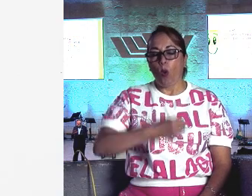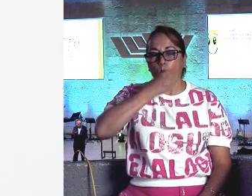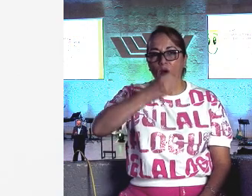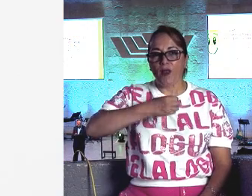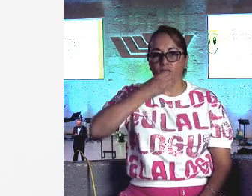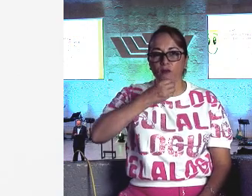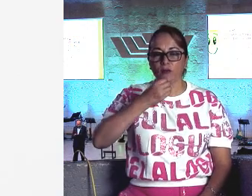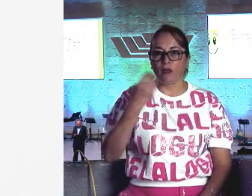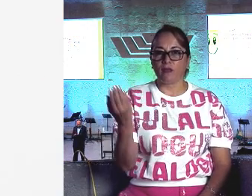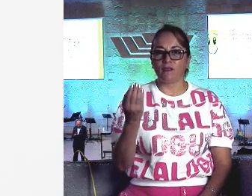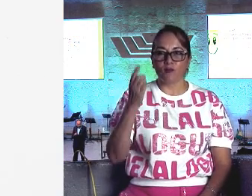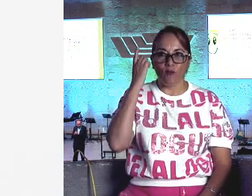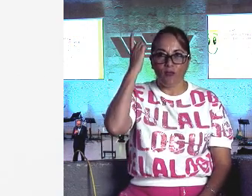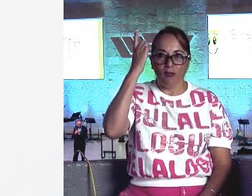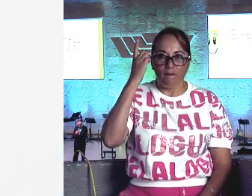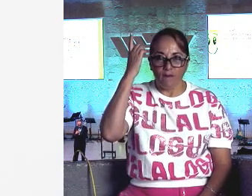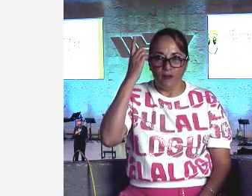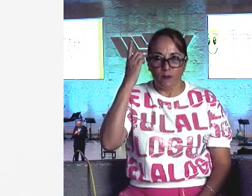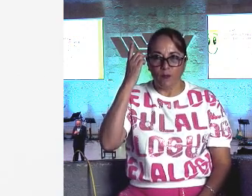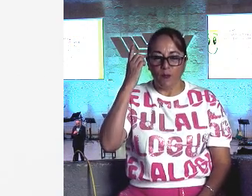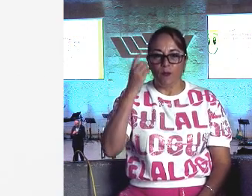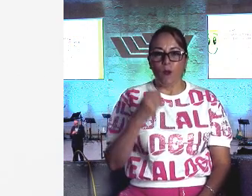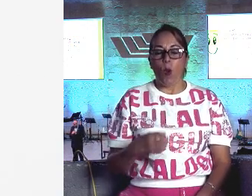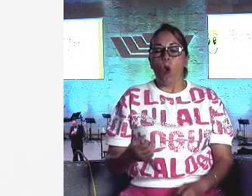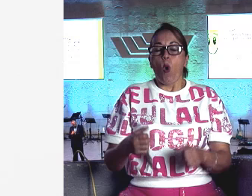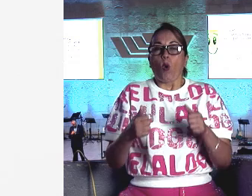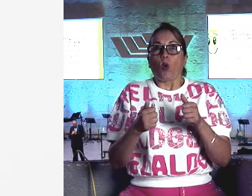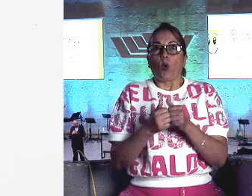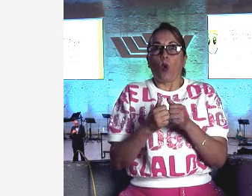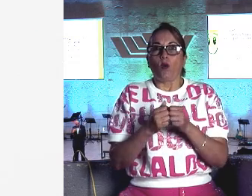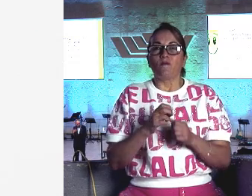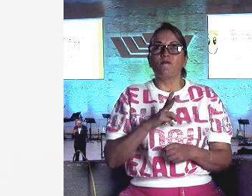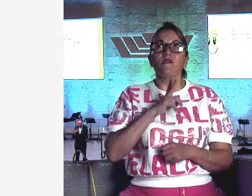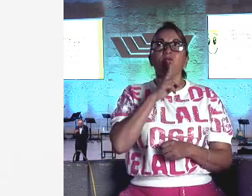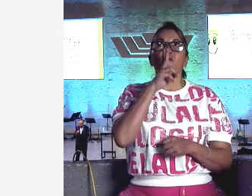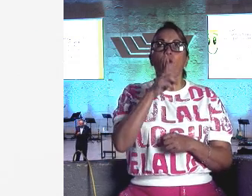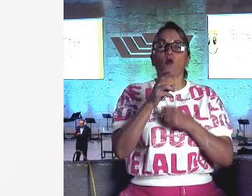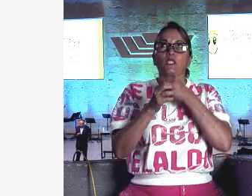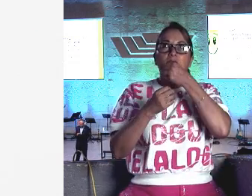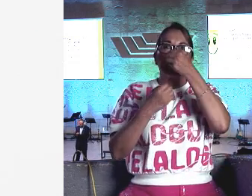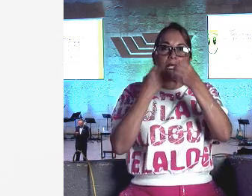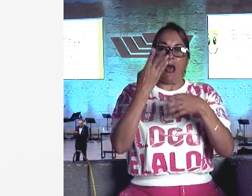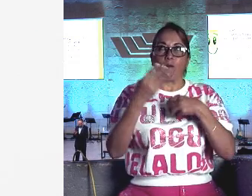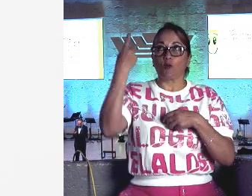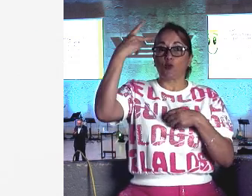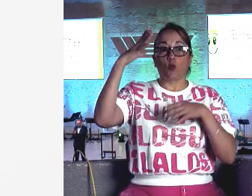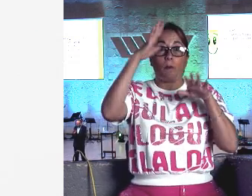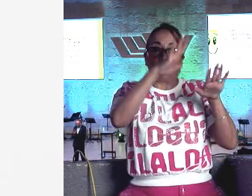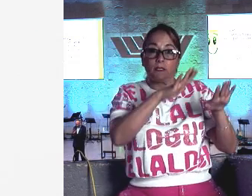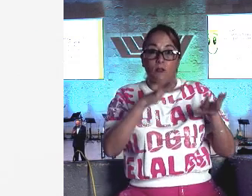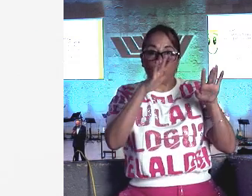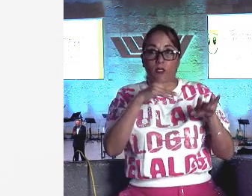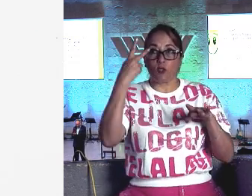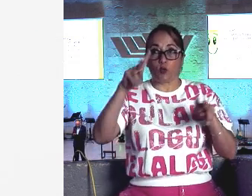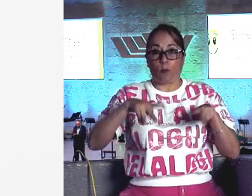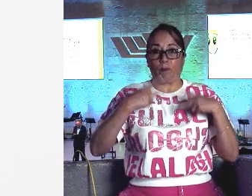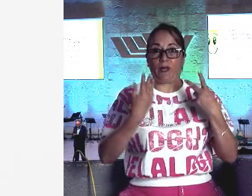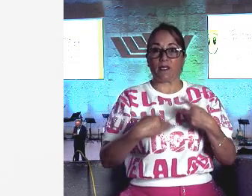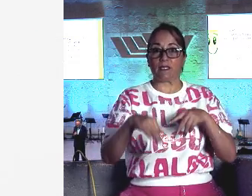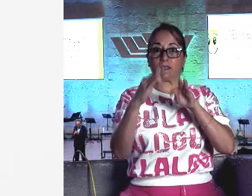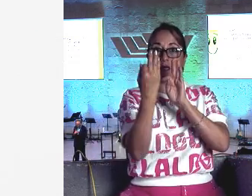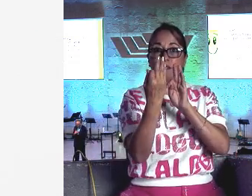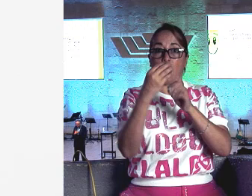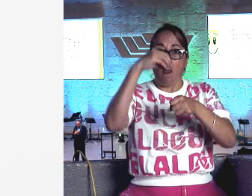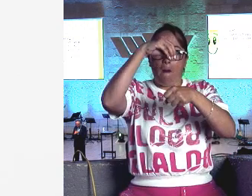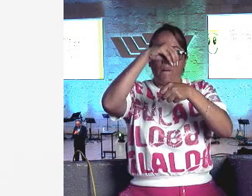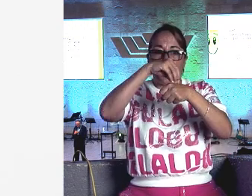cuando estaba en la cueva. Con mi voz clamo al Señor, con mi voz le pido su misericordia. En su presencia expongo